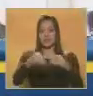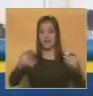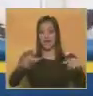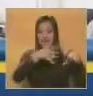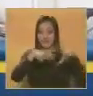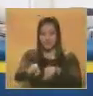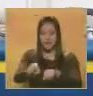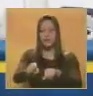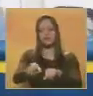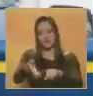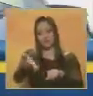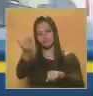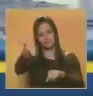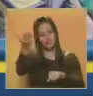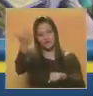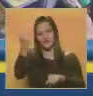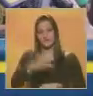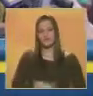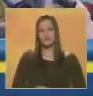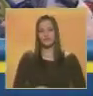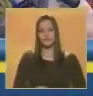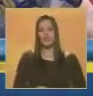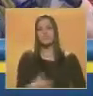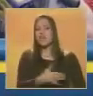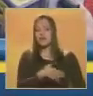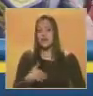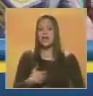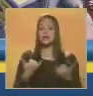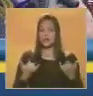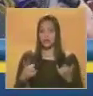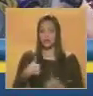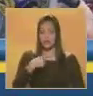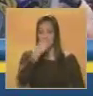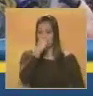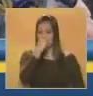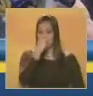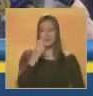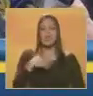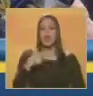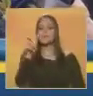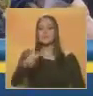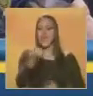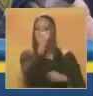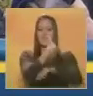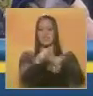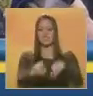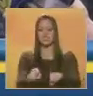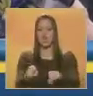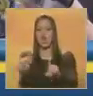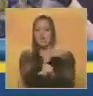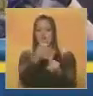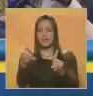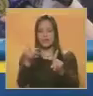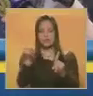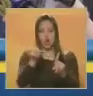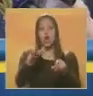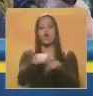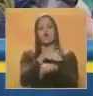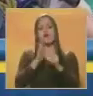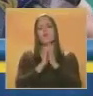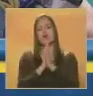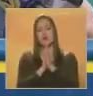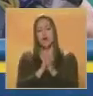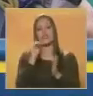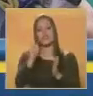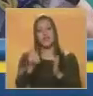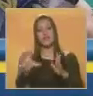fueron tomados por los invasores. La intención de nosotros, no queremos que agredan a los invasores, sino que por favor el gobierno